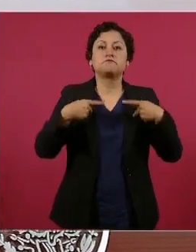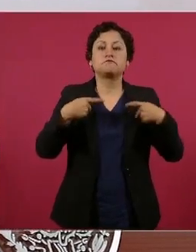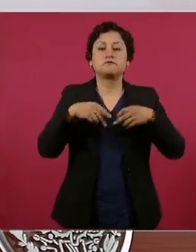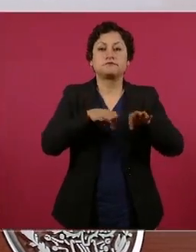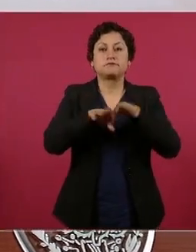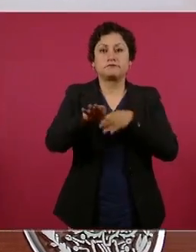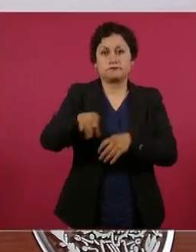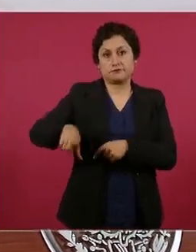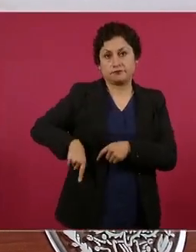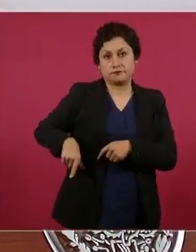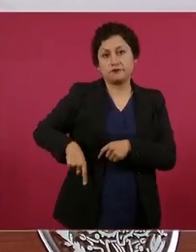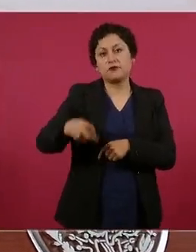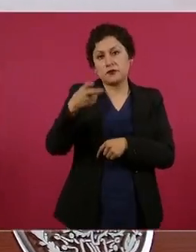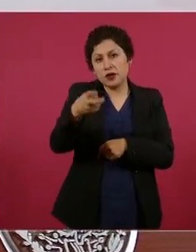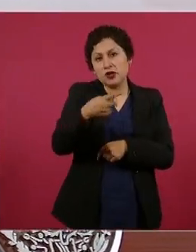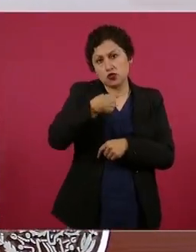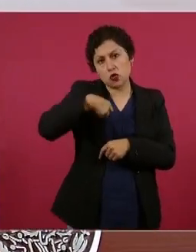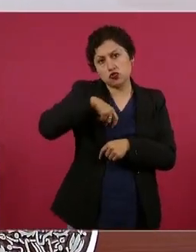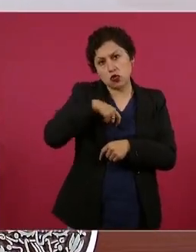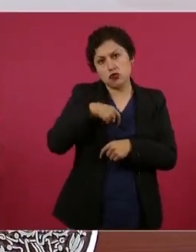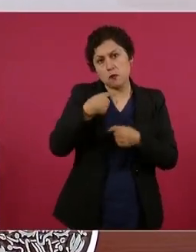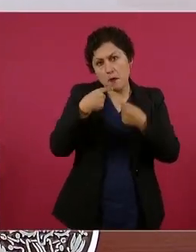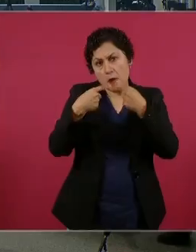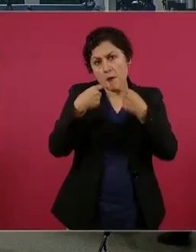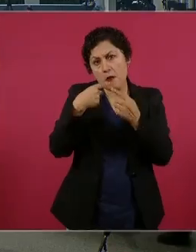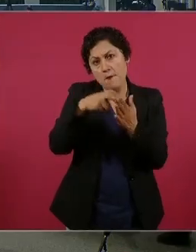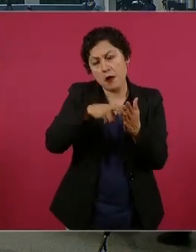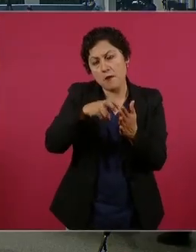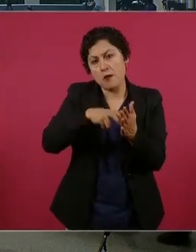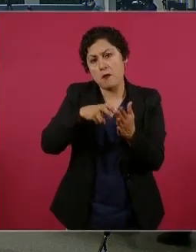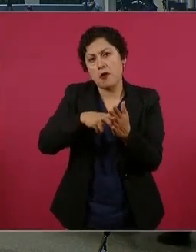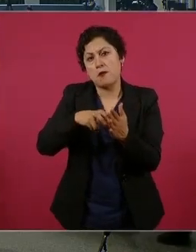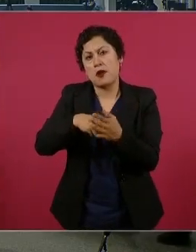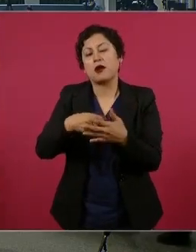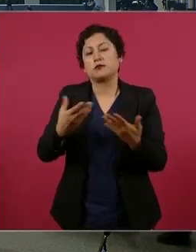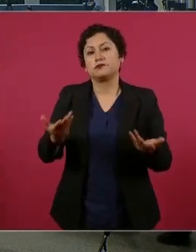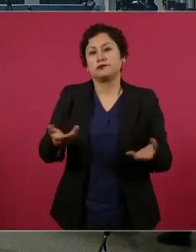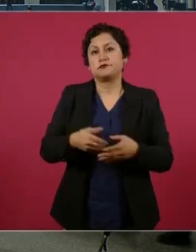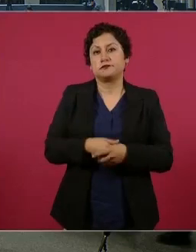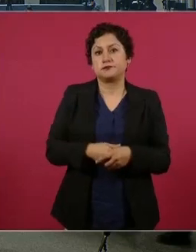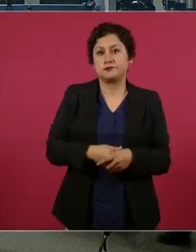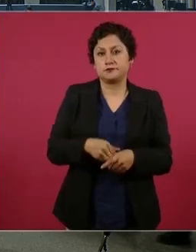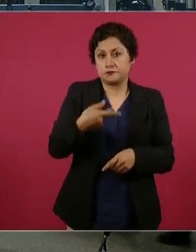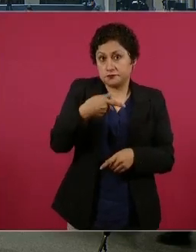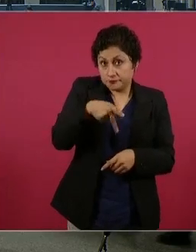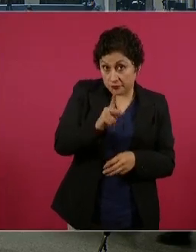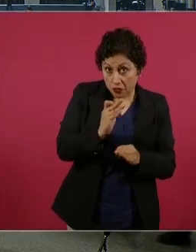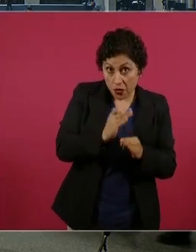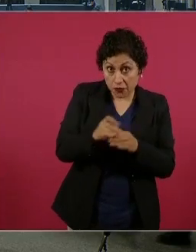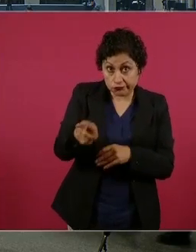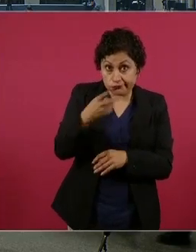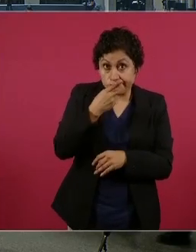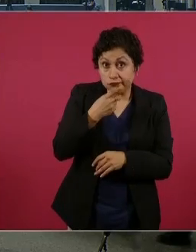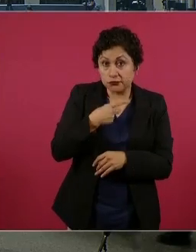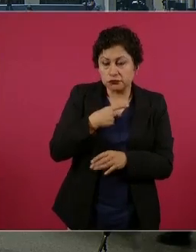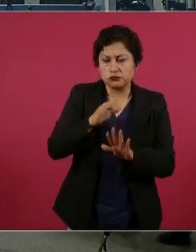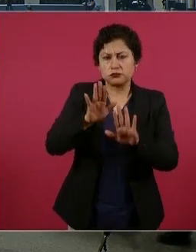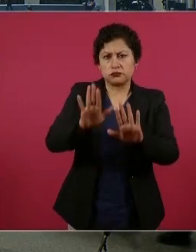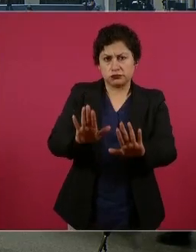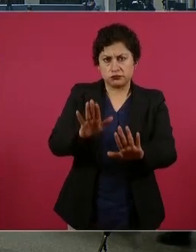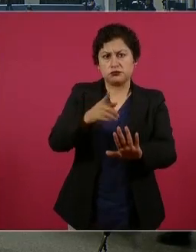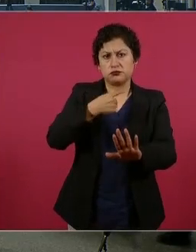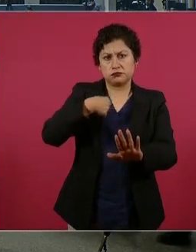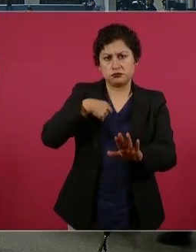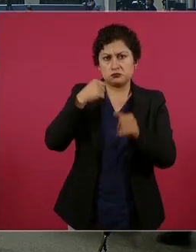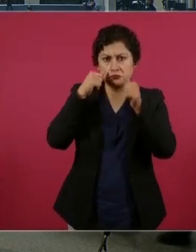de los cambios que hemos llevado a cabo. Pero esto que planteas lo vemos. Le dejo